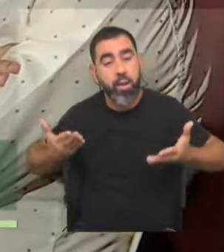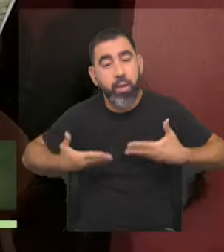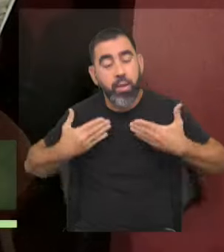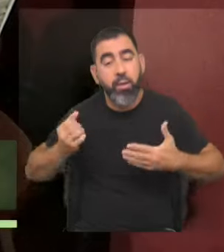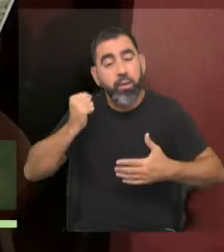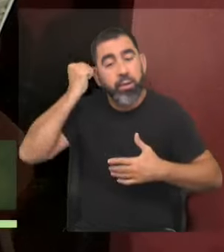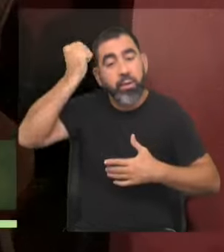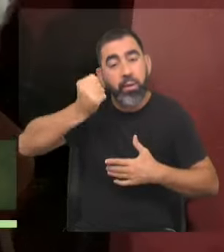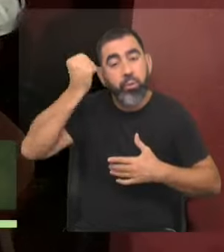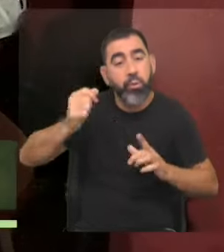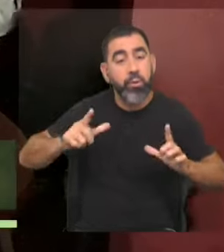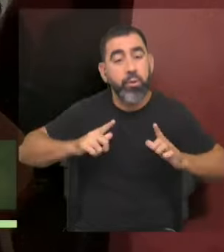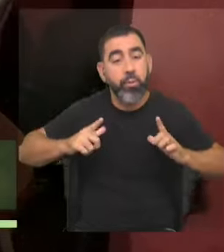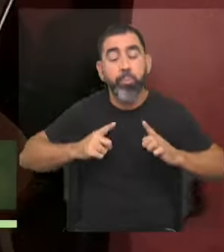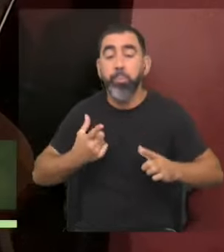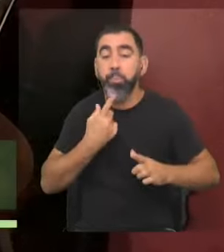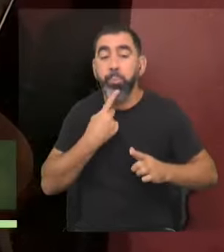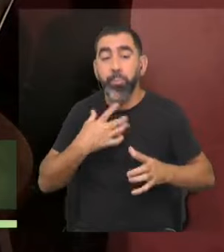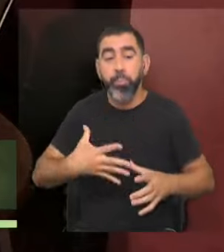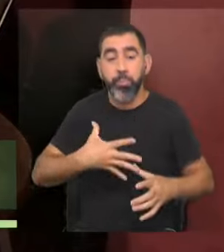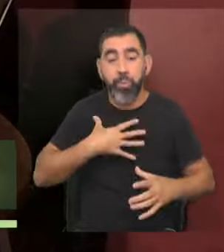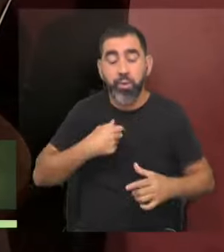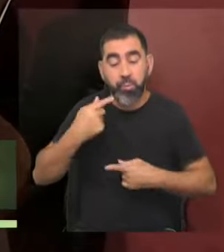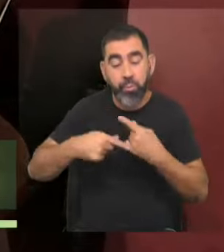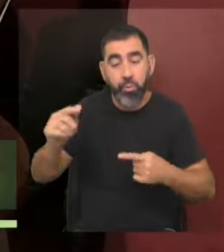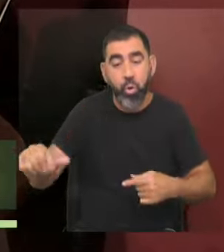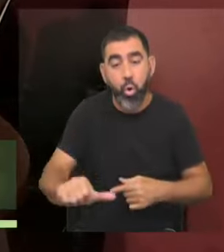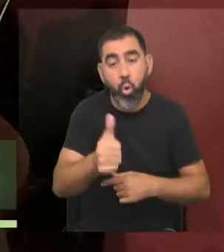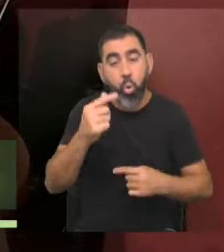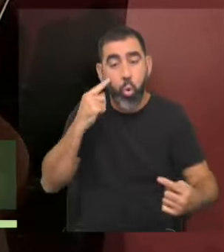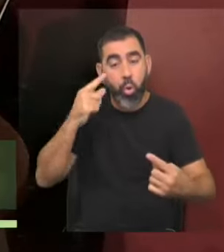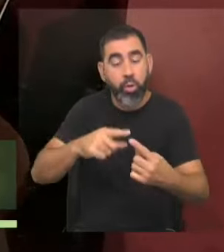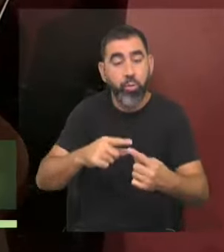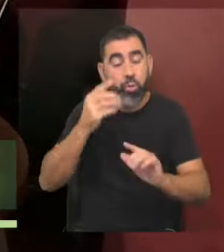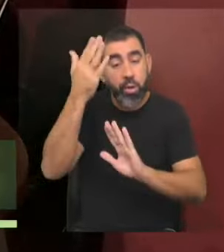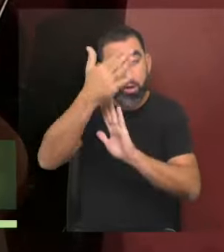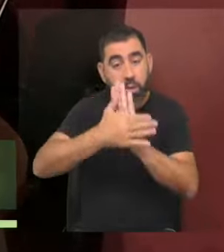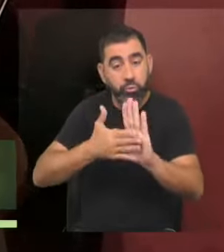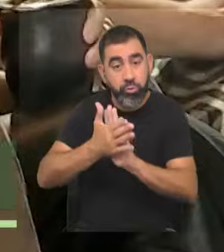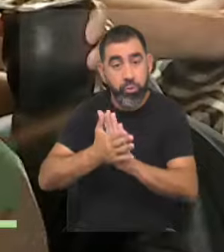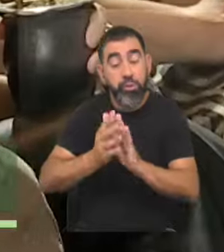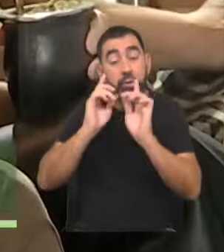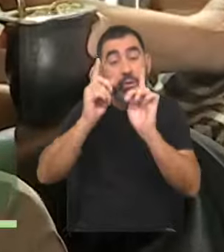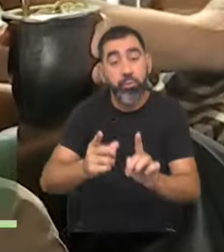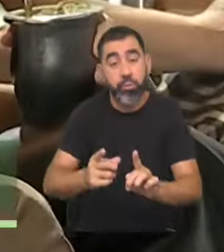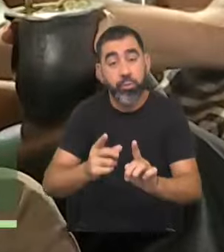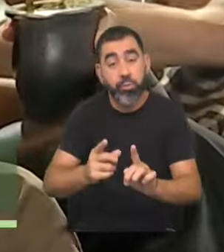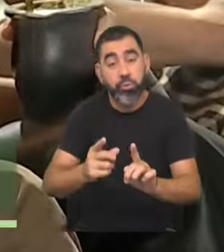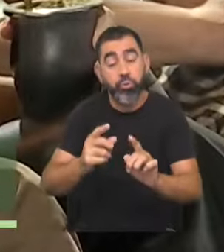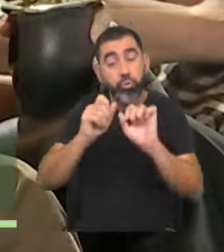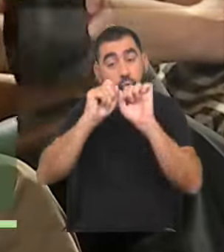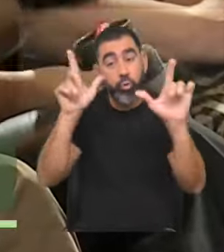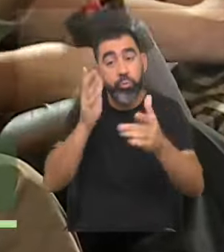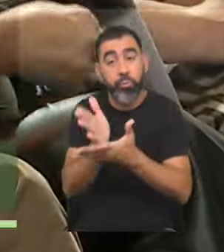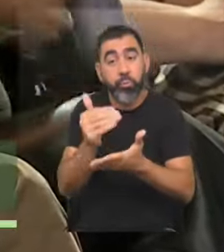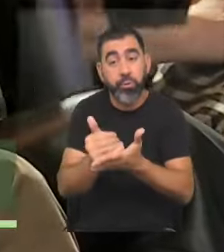ilusión y la esperanza de este Partido Nacional para seguir consiguiendo los objetivos que tenemos a nivel nacional como también dar la sorpresa a